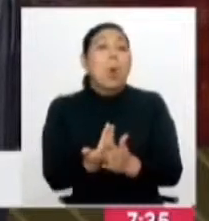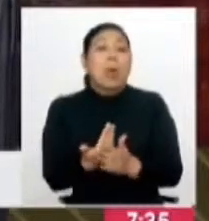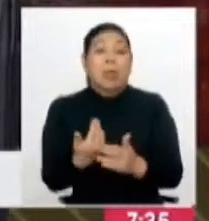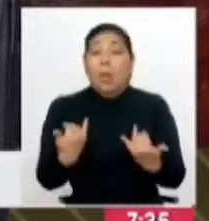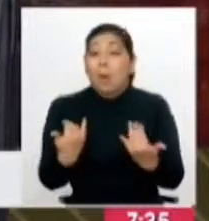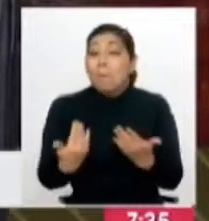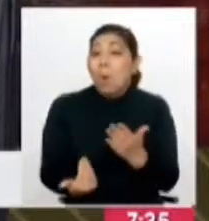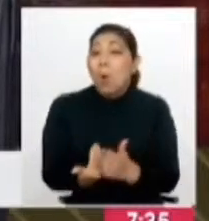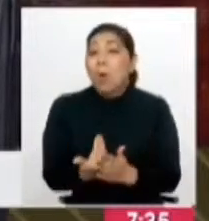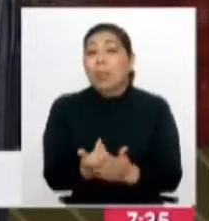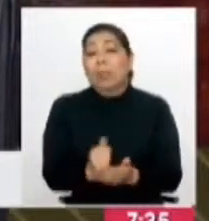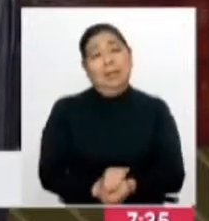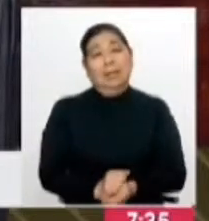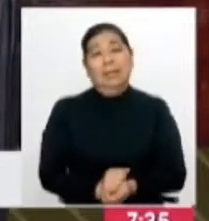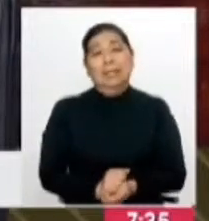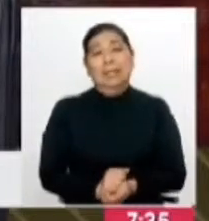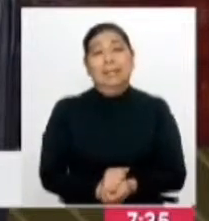Y